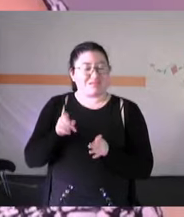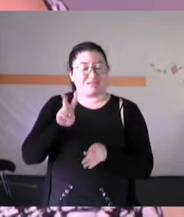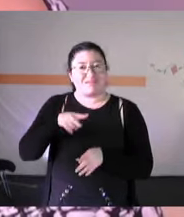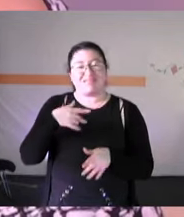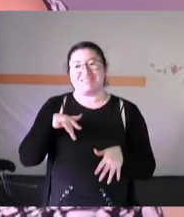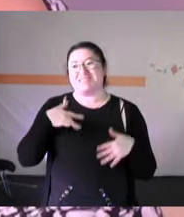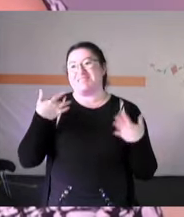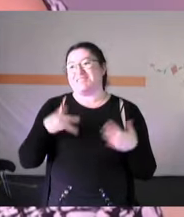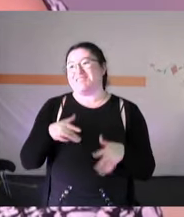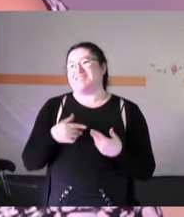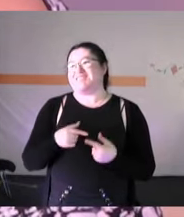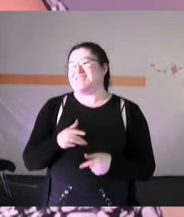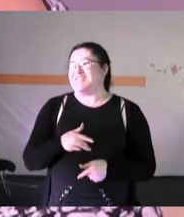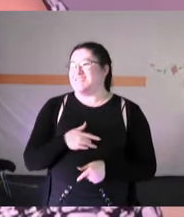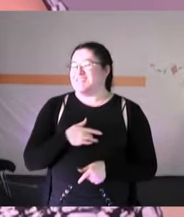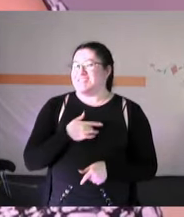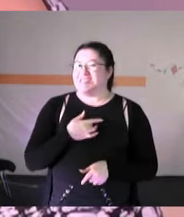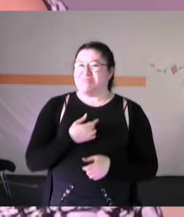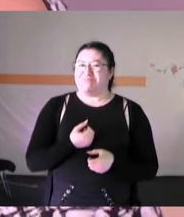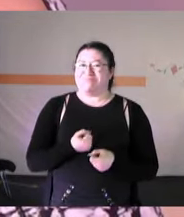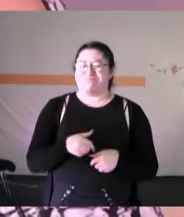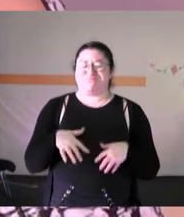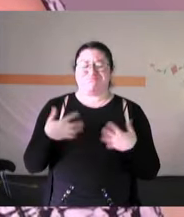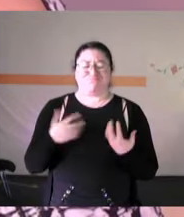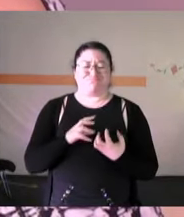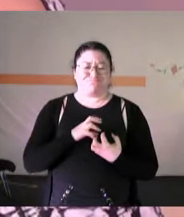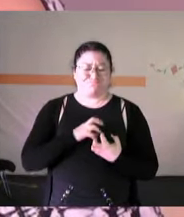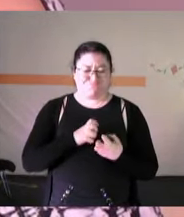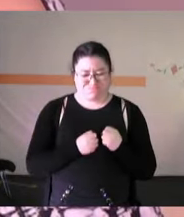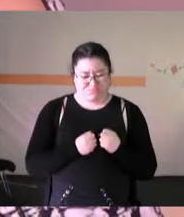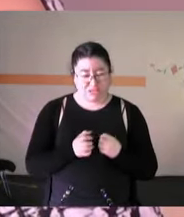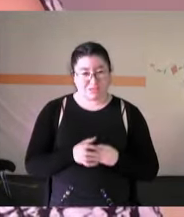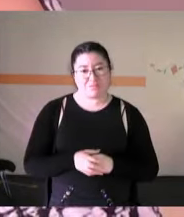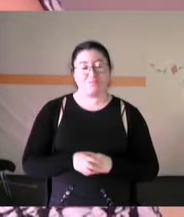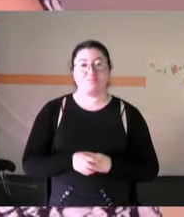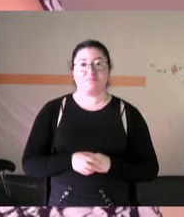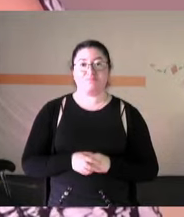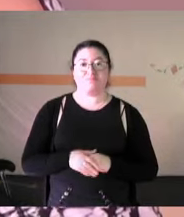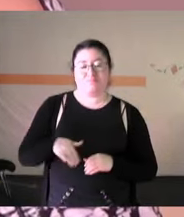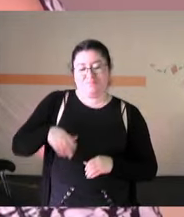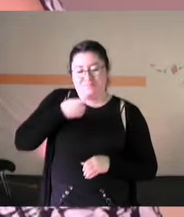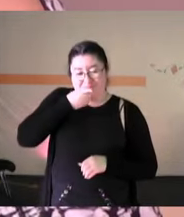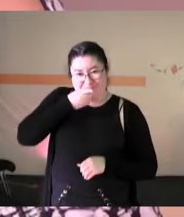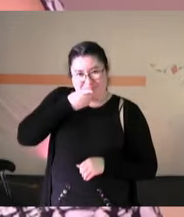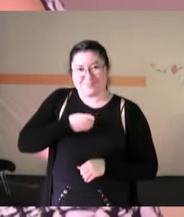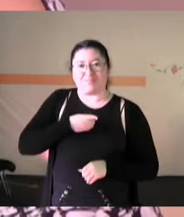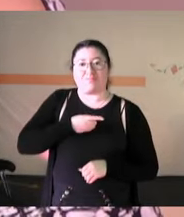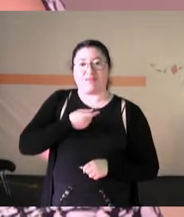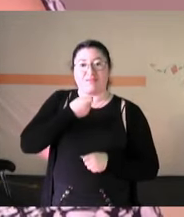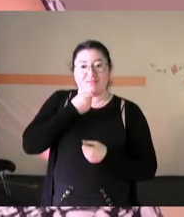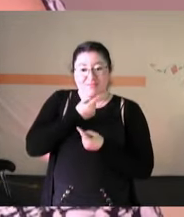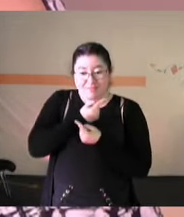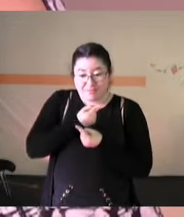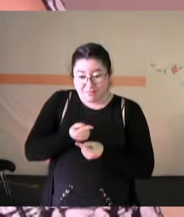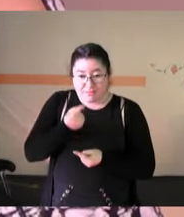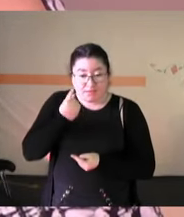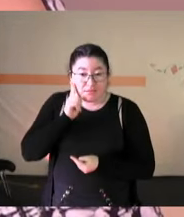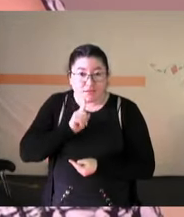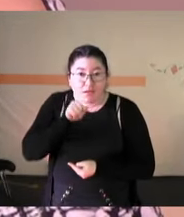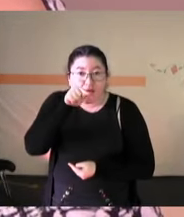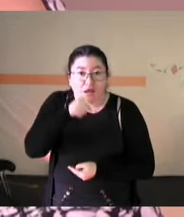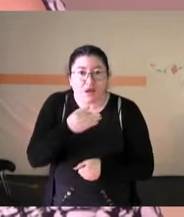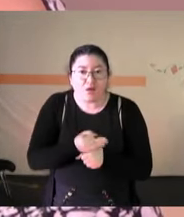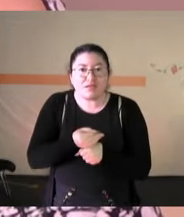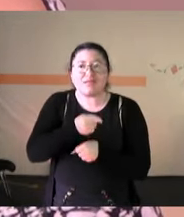¿no? Y entonces, ahorita que decías, las niñas que están aquí, que uno está viendo, que uno se preocupa porque